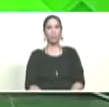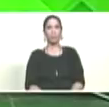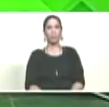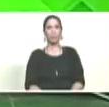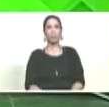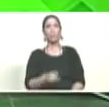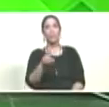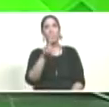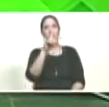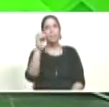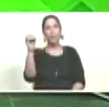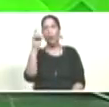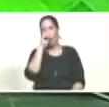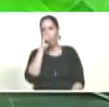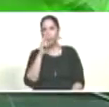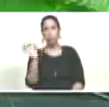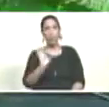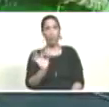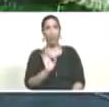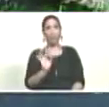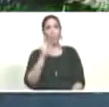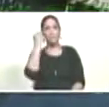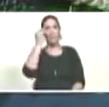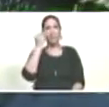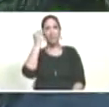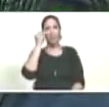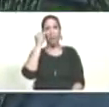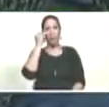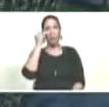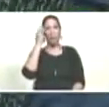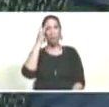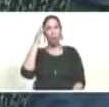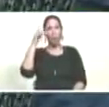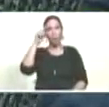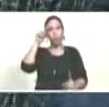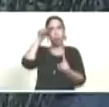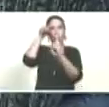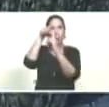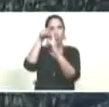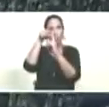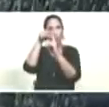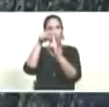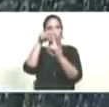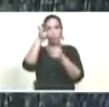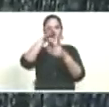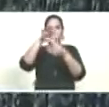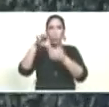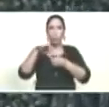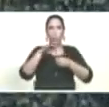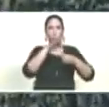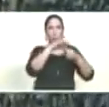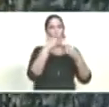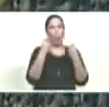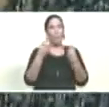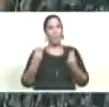100 años donde nadie pensaba más allá de su conuquito, de